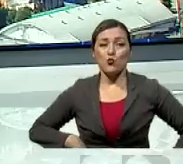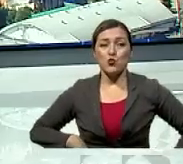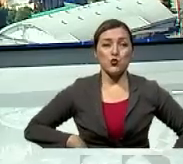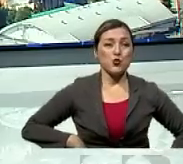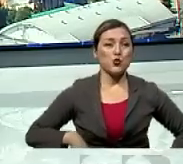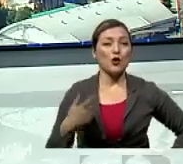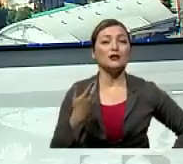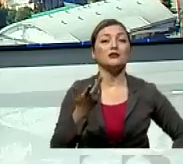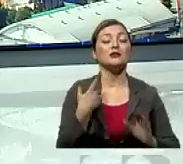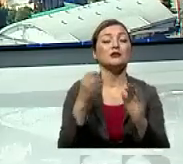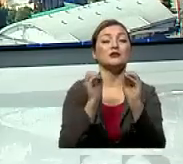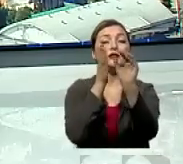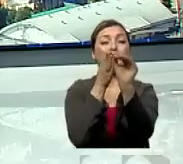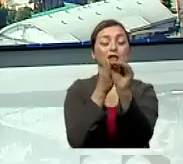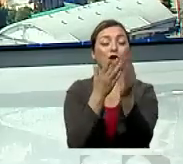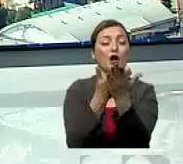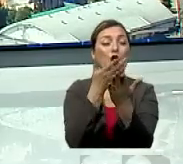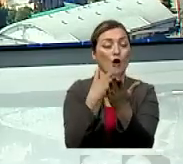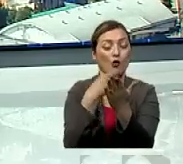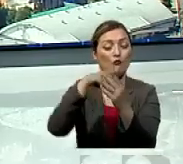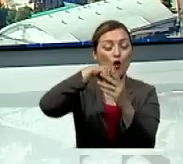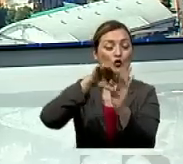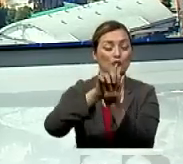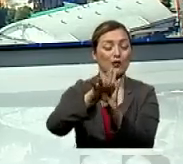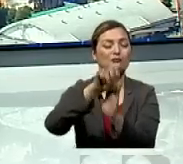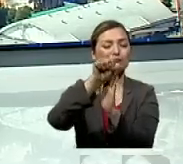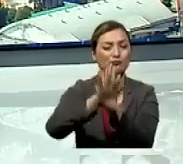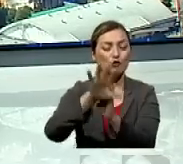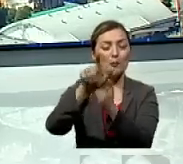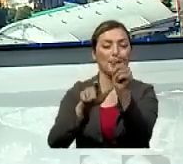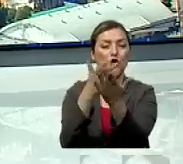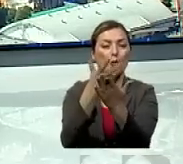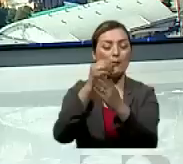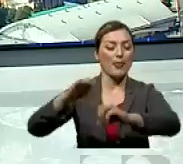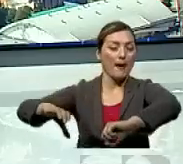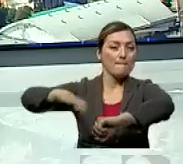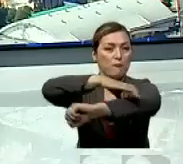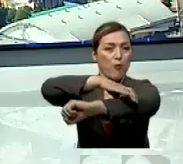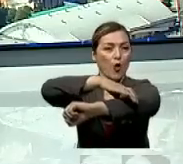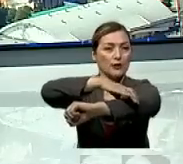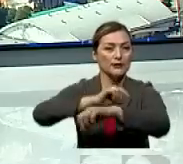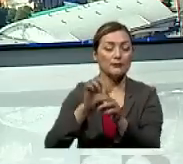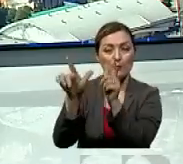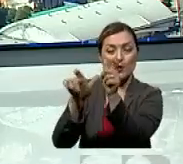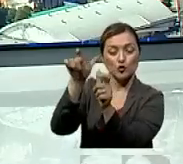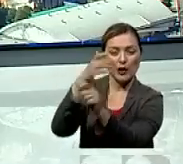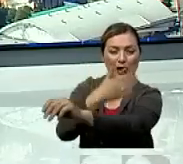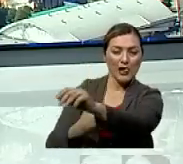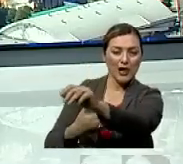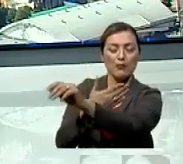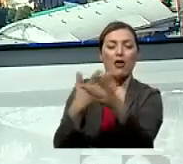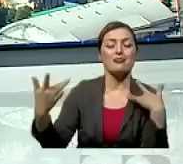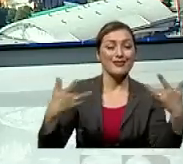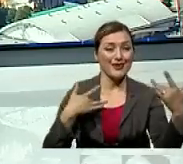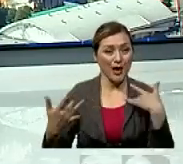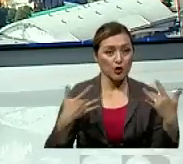recaudar fondos para comprar prótesis para personas con amputaciones. Este evento se llevará a cabo este sábado en el Teatro Shakespeare de la